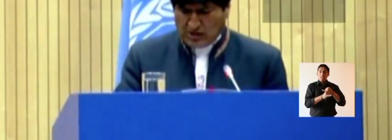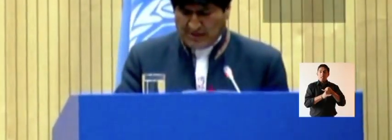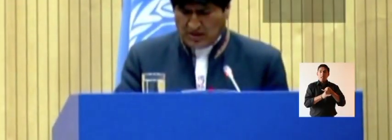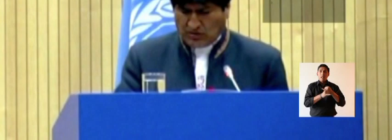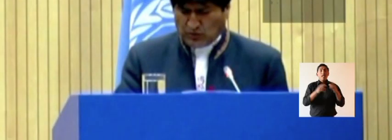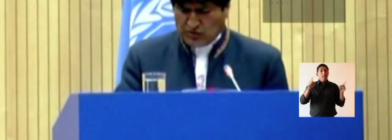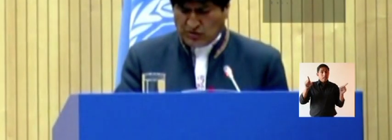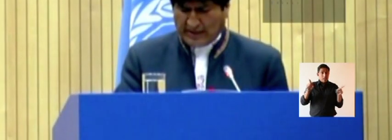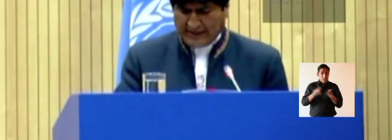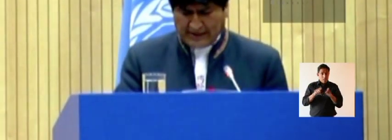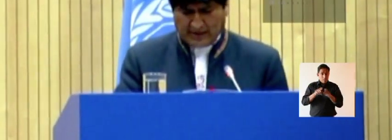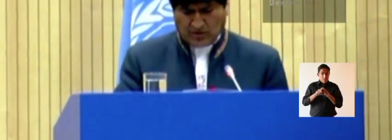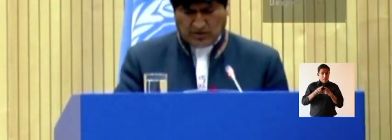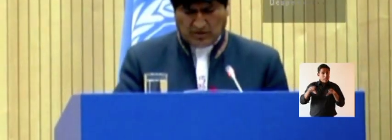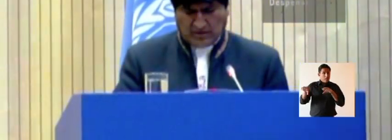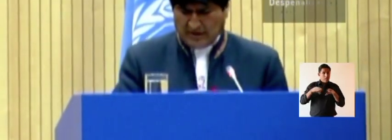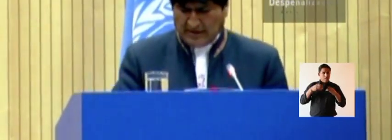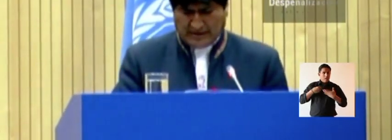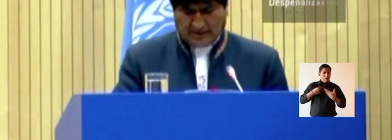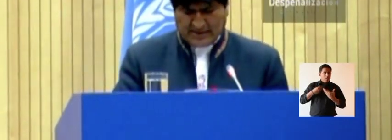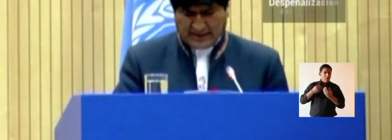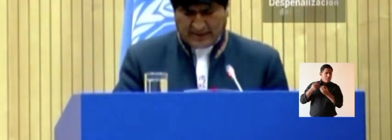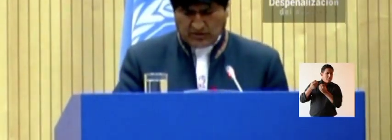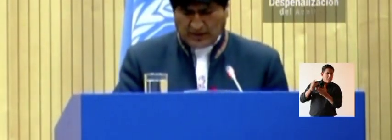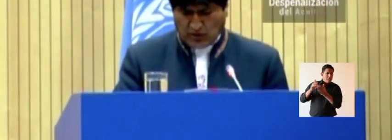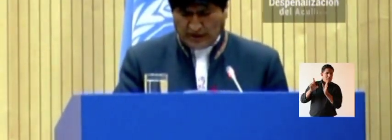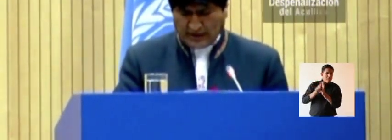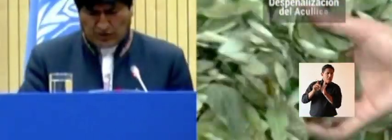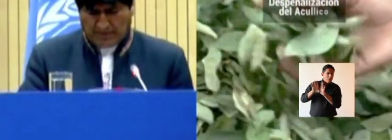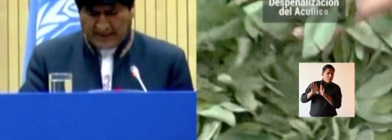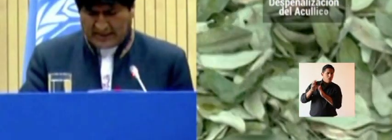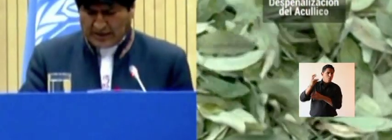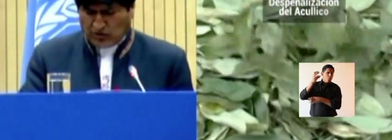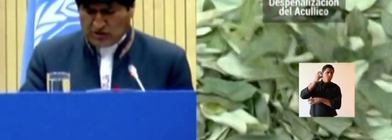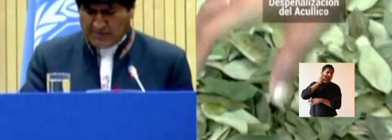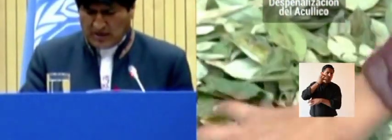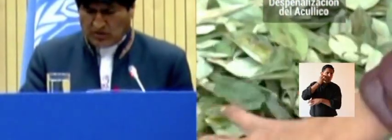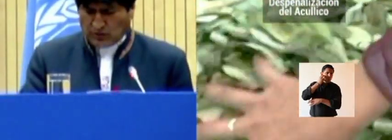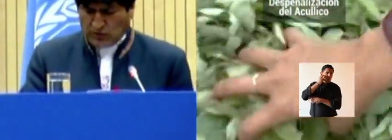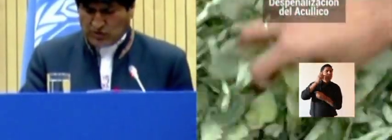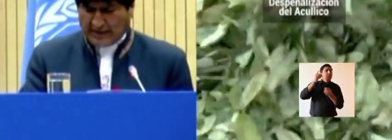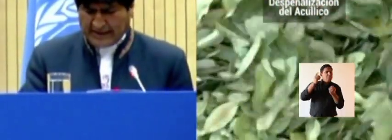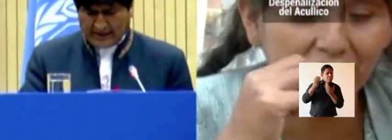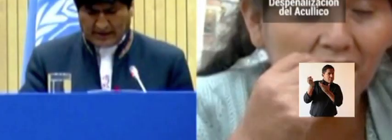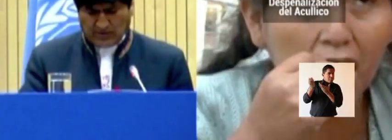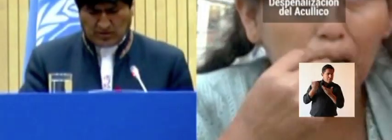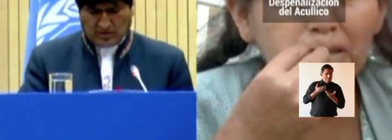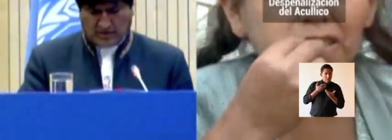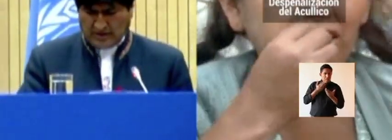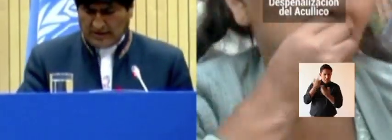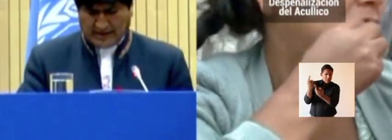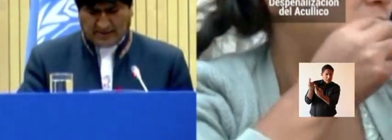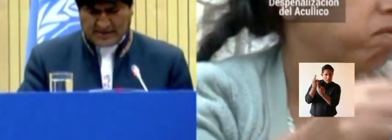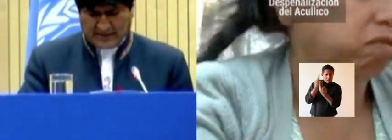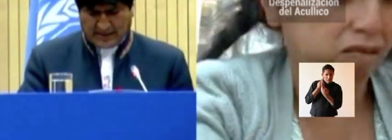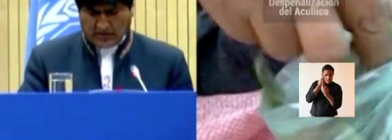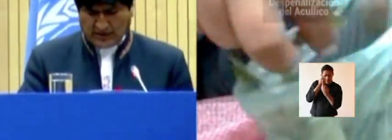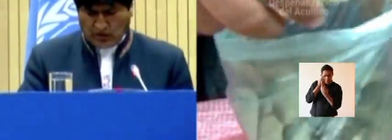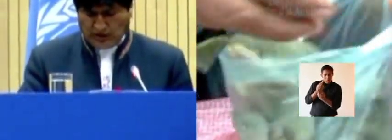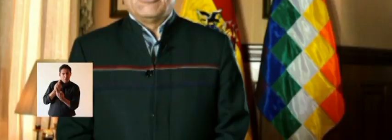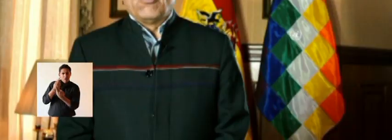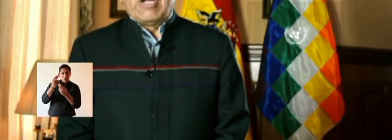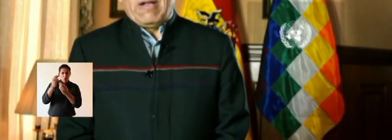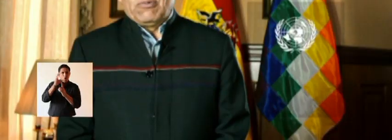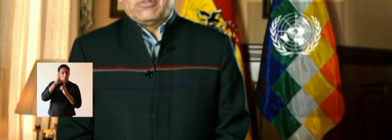Logramos despenalizar el acúlico de la hoja de coca y se respete nuestra